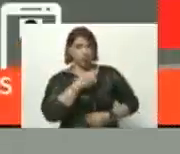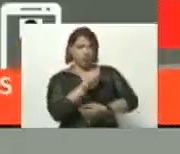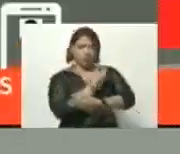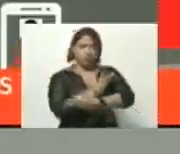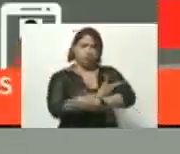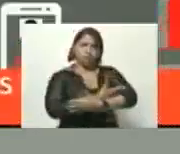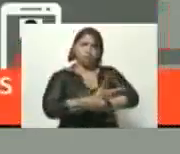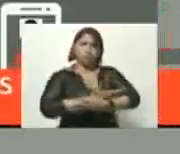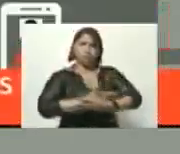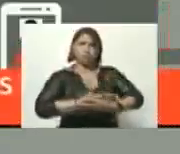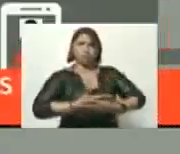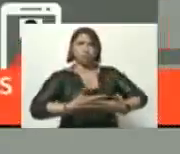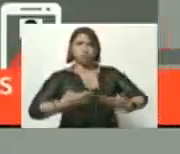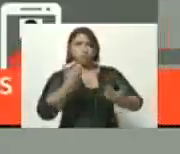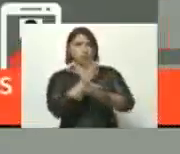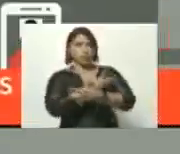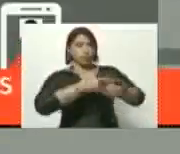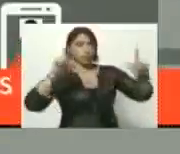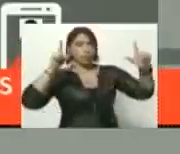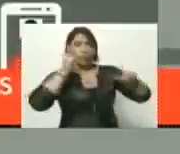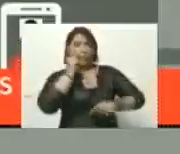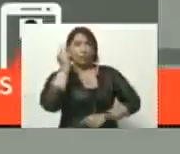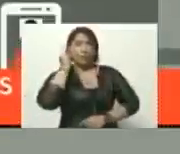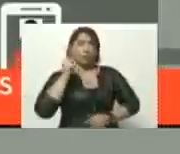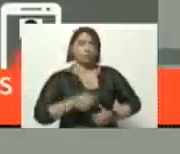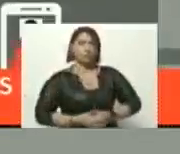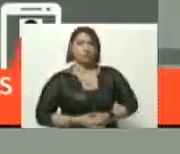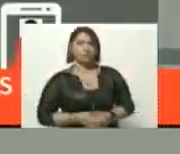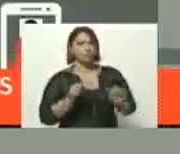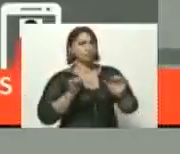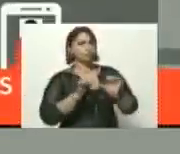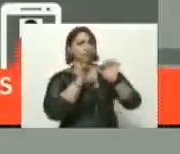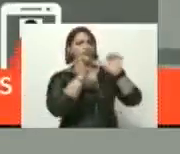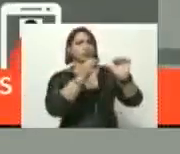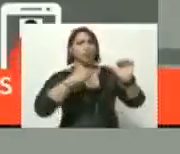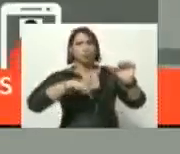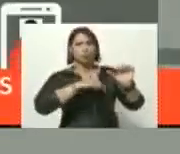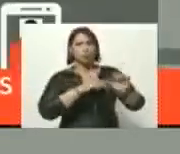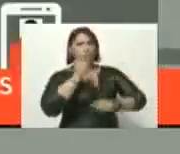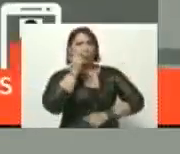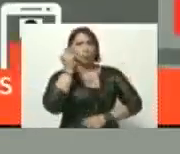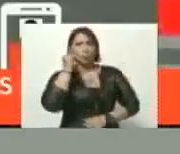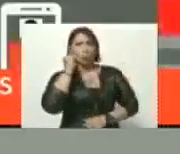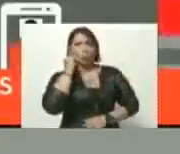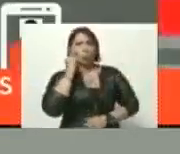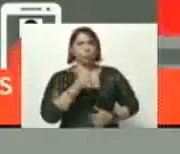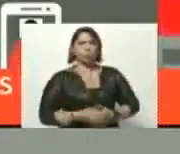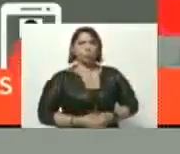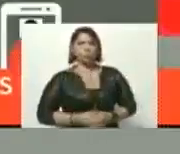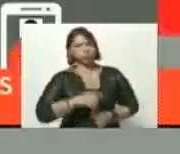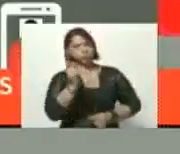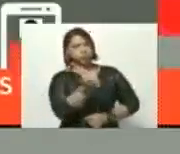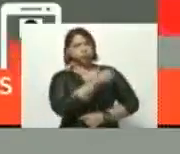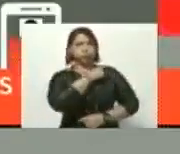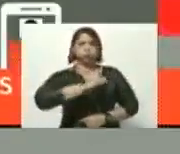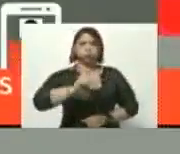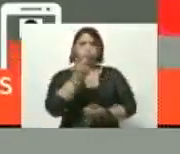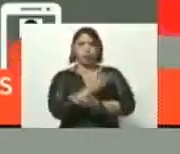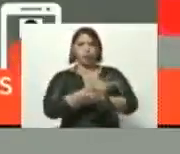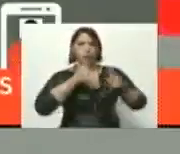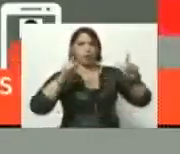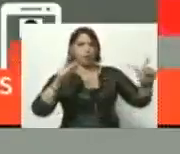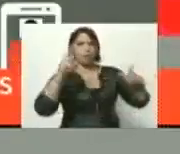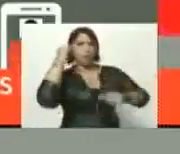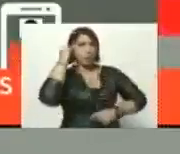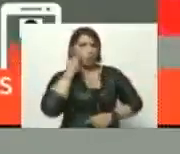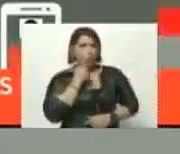corre sangre de libertadores y libertadoras, y seguiremos nosotros levantando la espada del libertador Simón